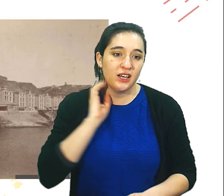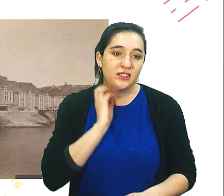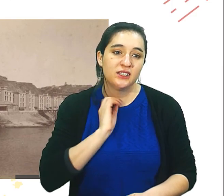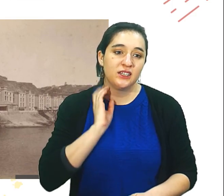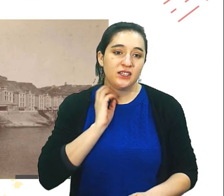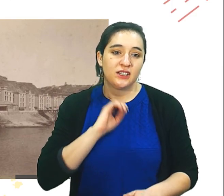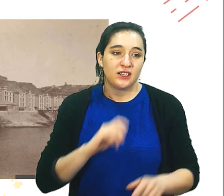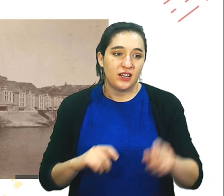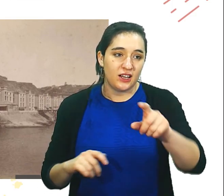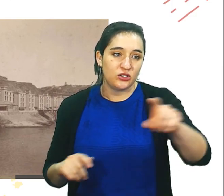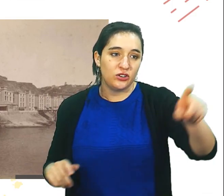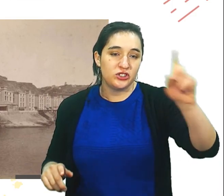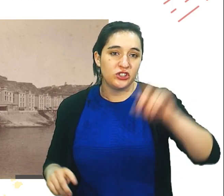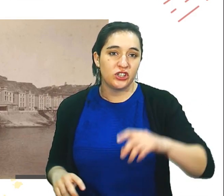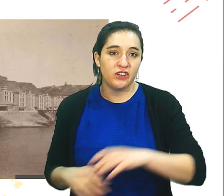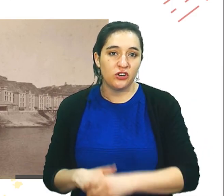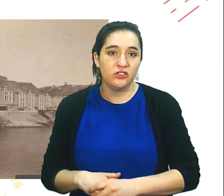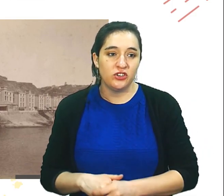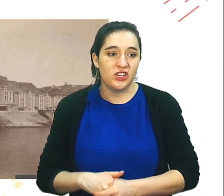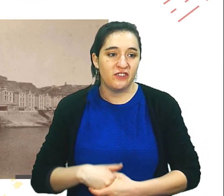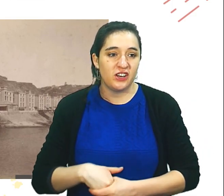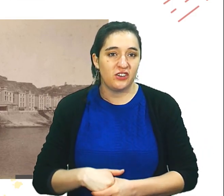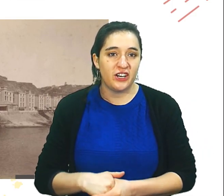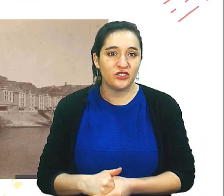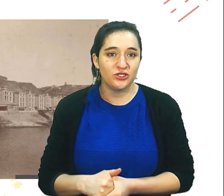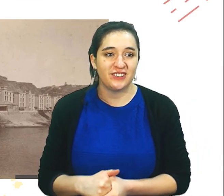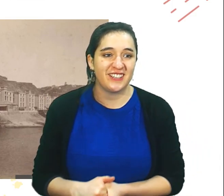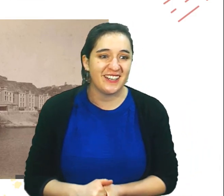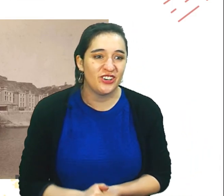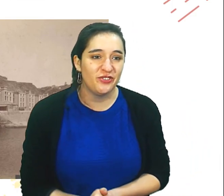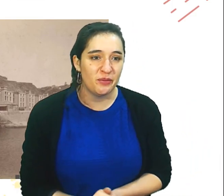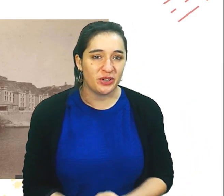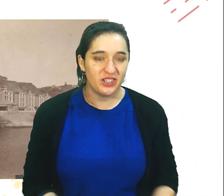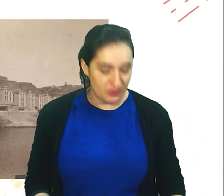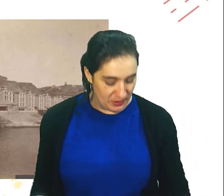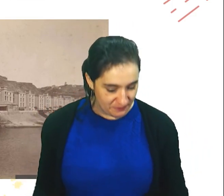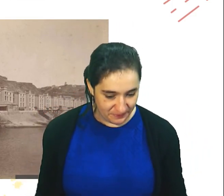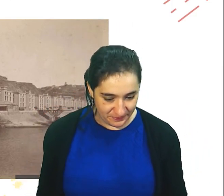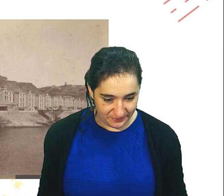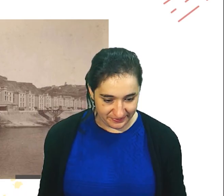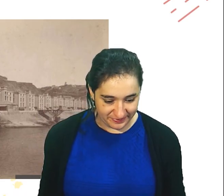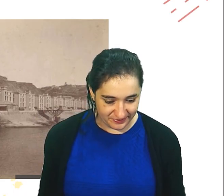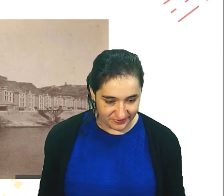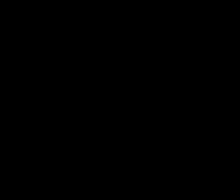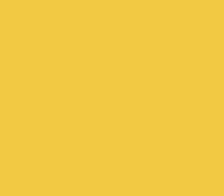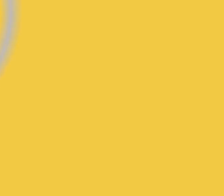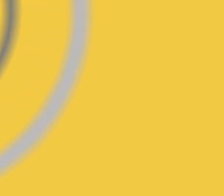allá. A todos los chicos que vinieron, hoy día vinieron hartos, así que nos vemos, que estén bien.